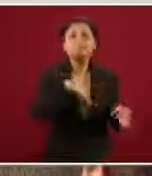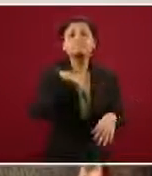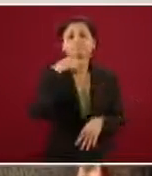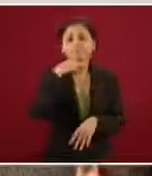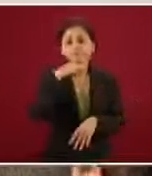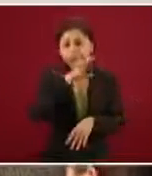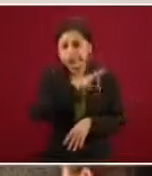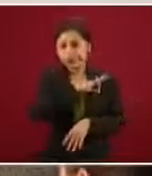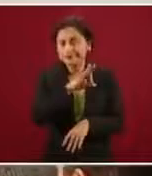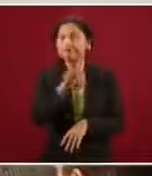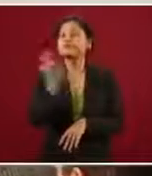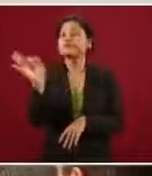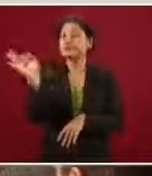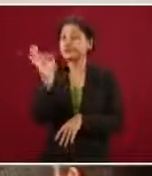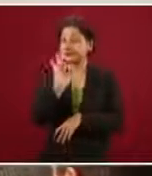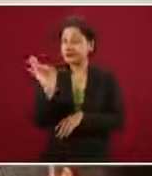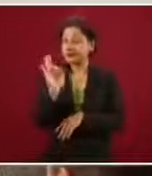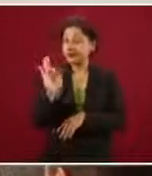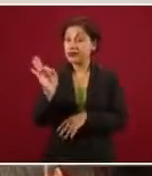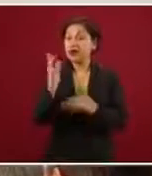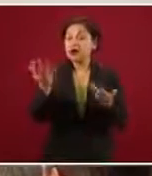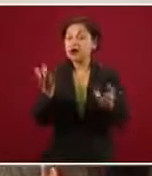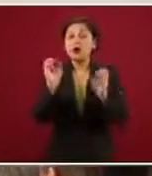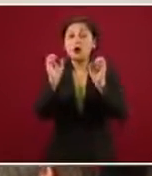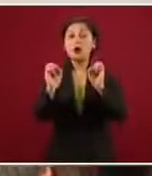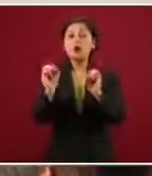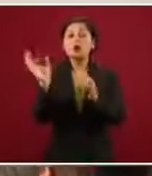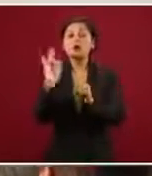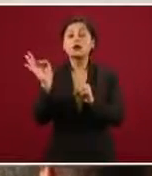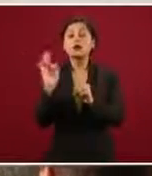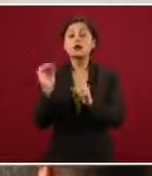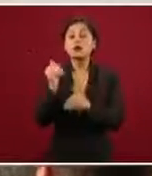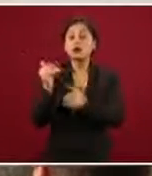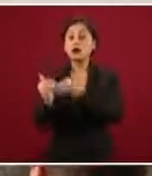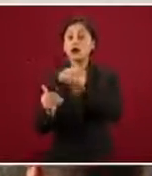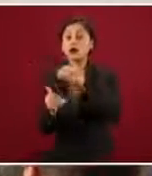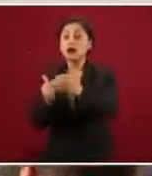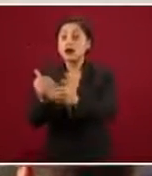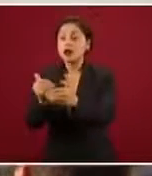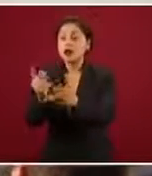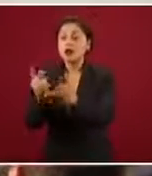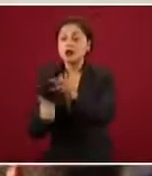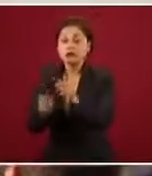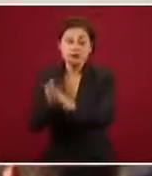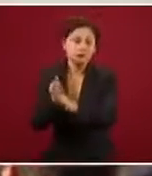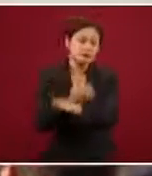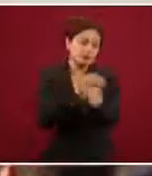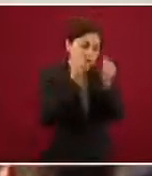quitar tiempo para avanzar en la transformación,